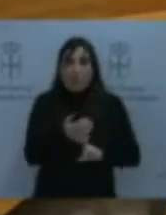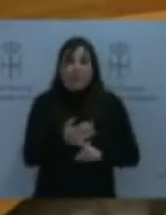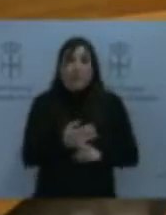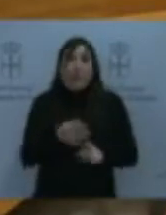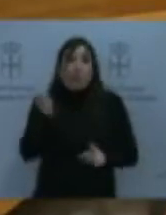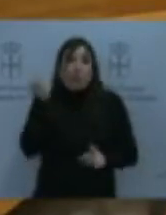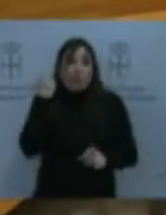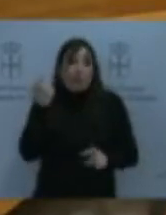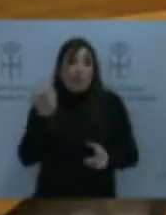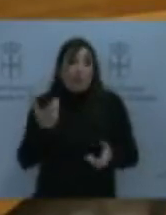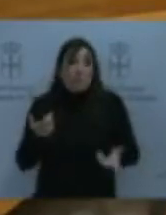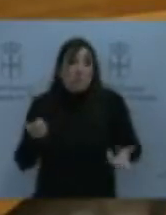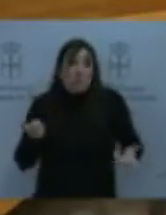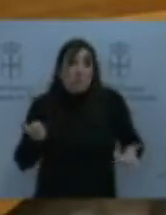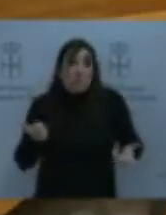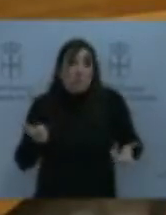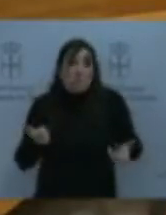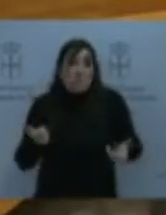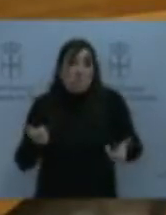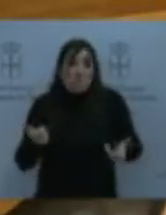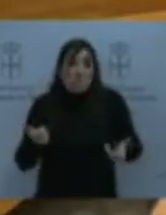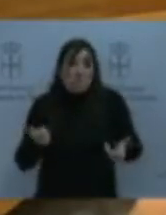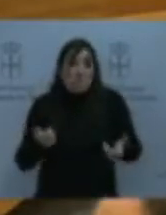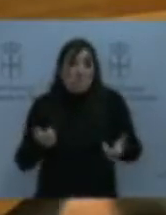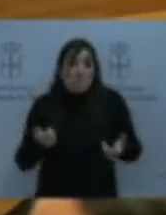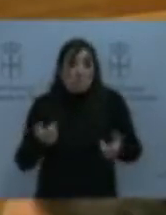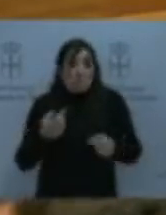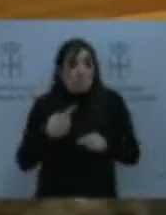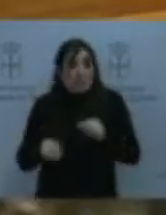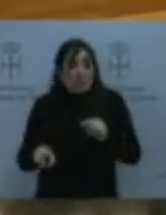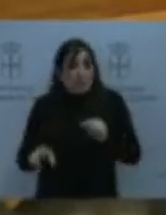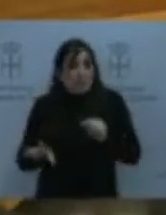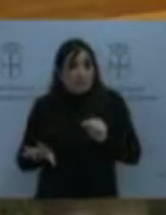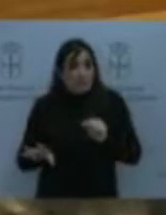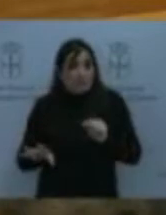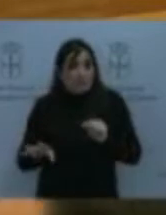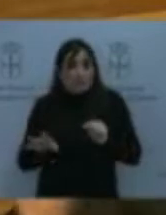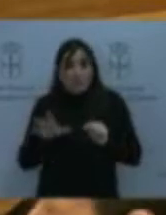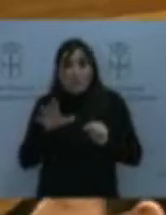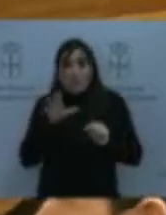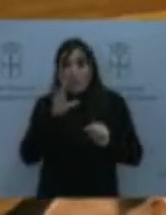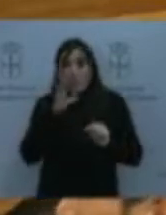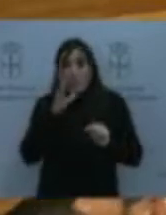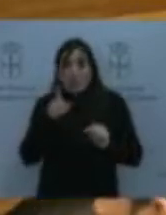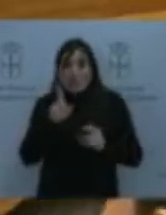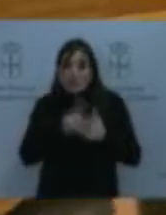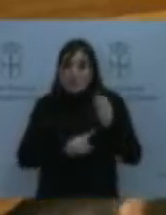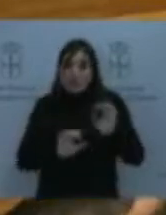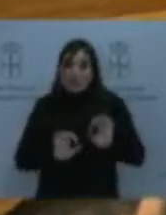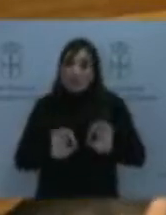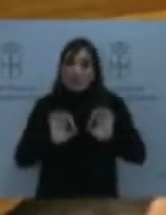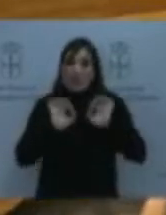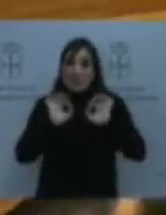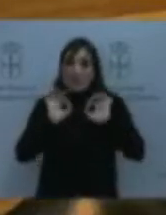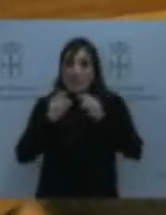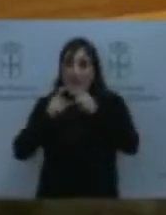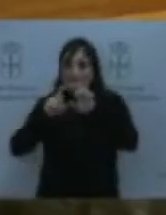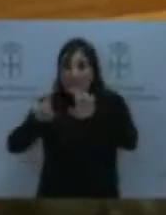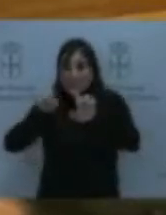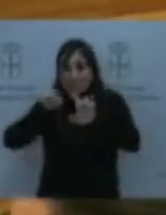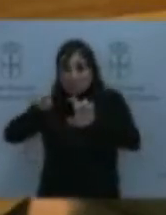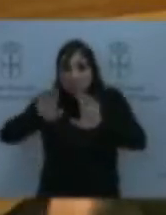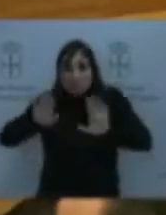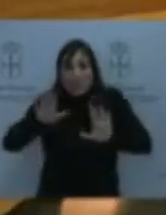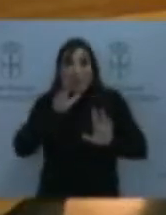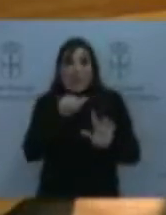otra cosa distinta porque es absolutamente concreta y específica de esa empresa. Y ahora espero que usted me diga a qué se